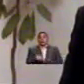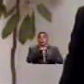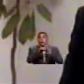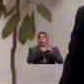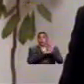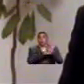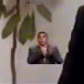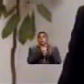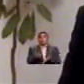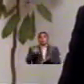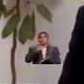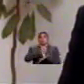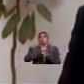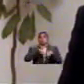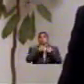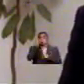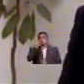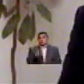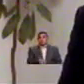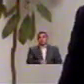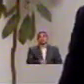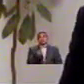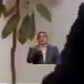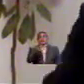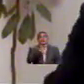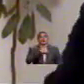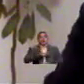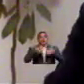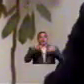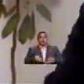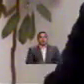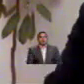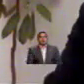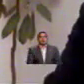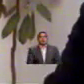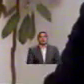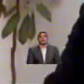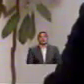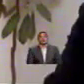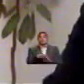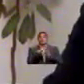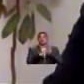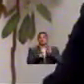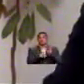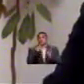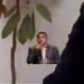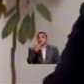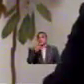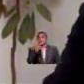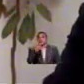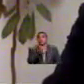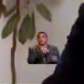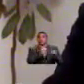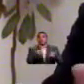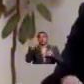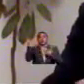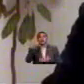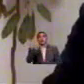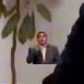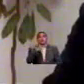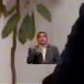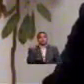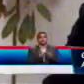de asambleístas nacionales, de las cuales 3 se encuentran en firme. Para el caso de parlamentarios andinos, 13 organizaciones políticas